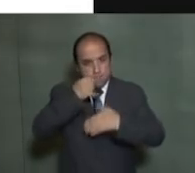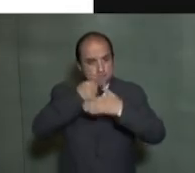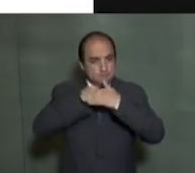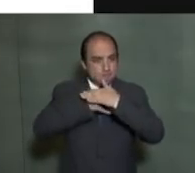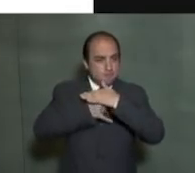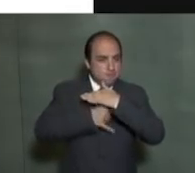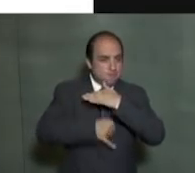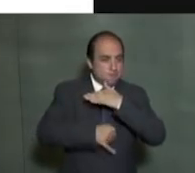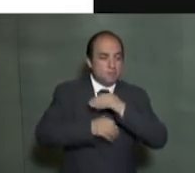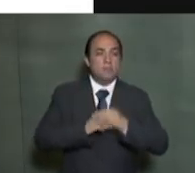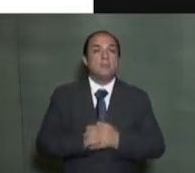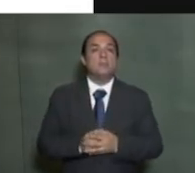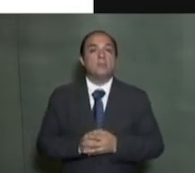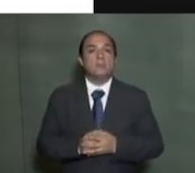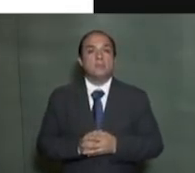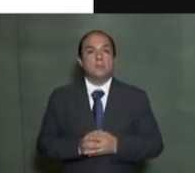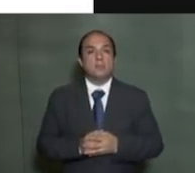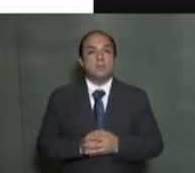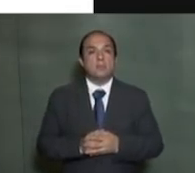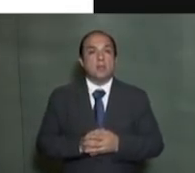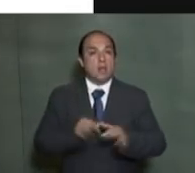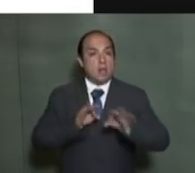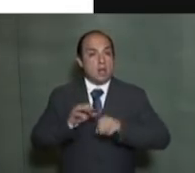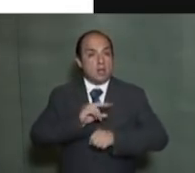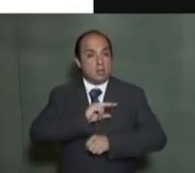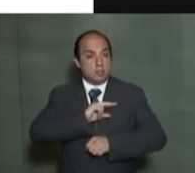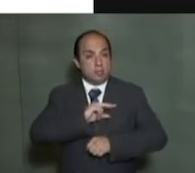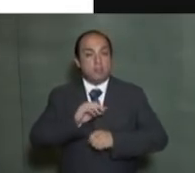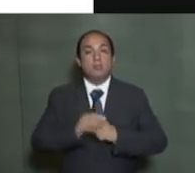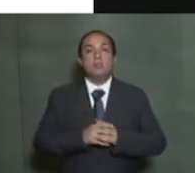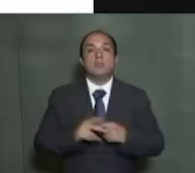detallado con especialistas en la materia.